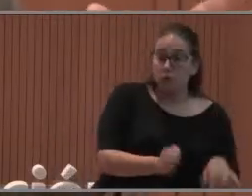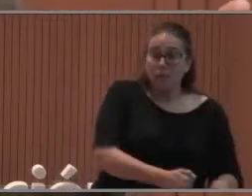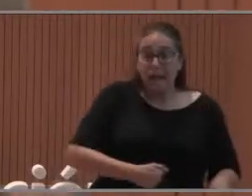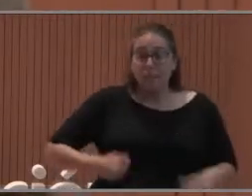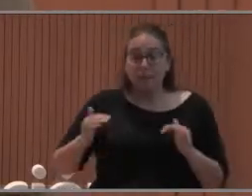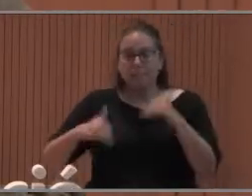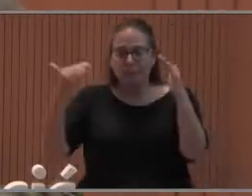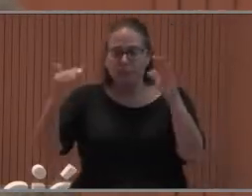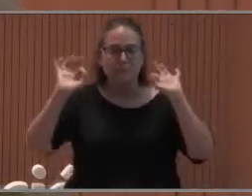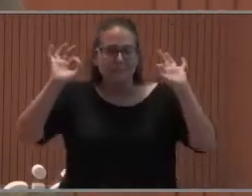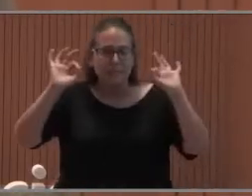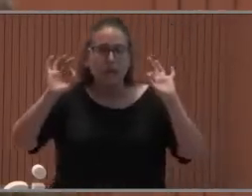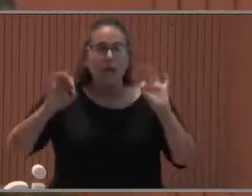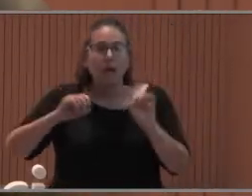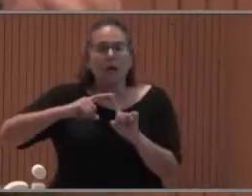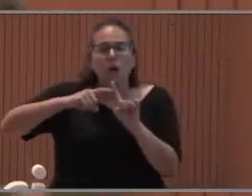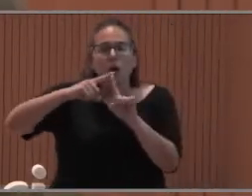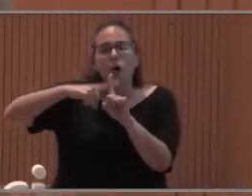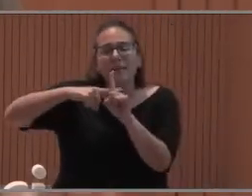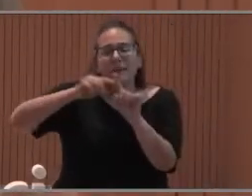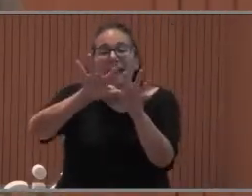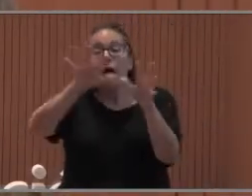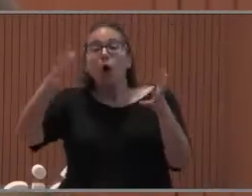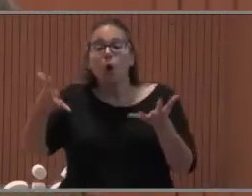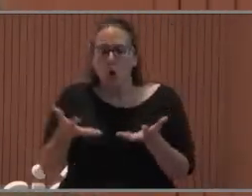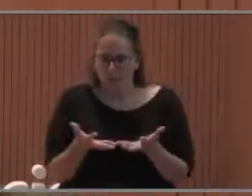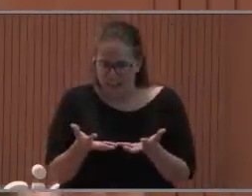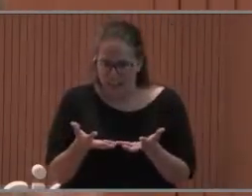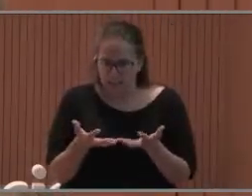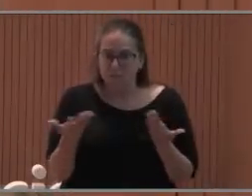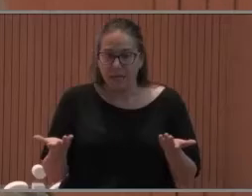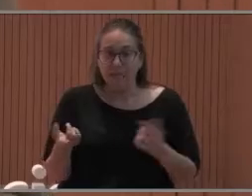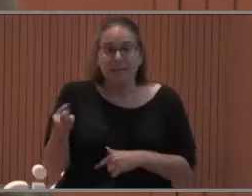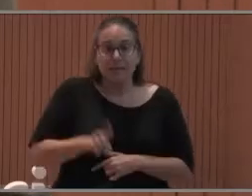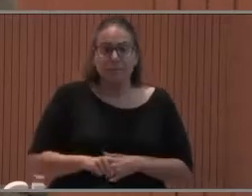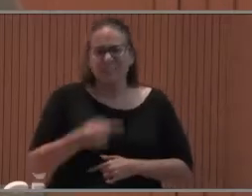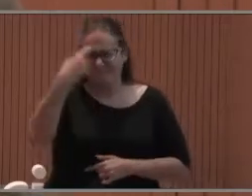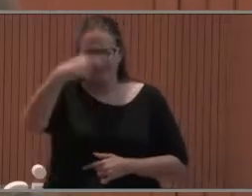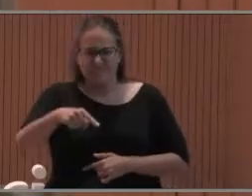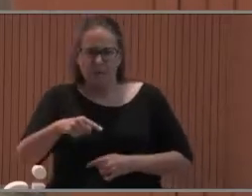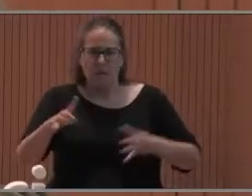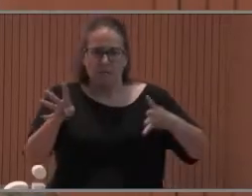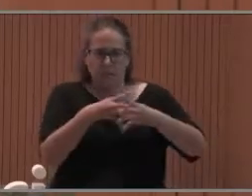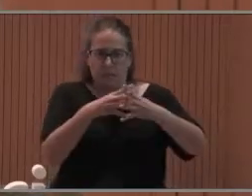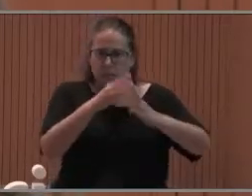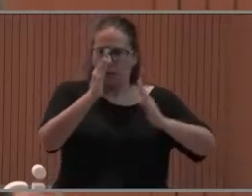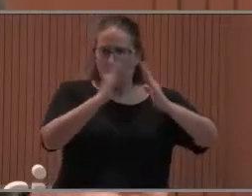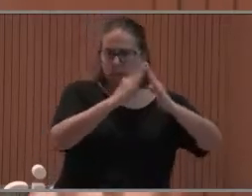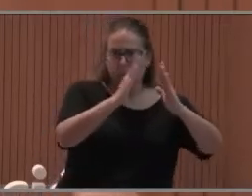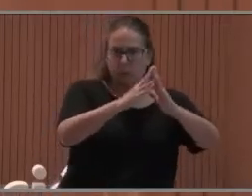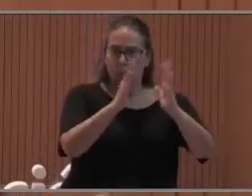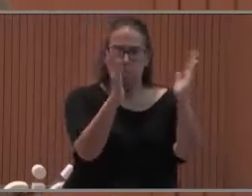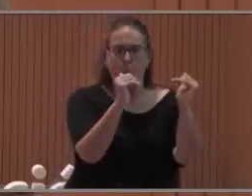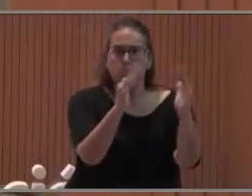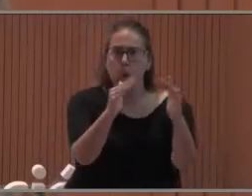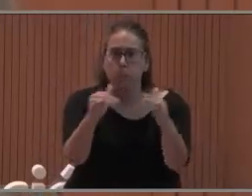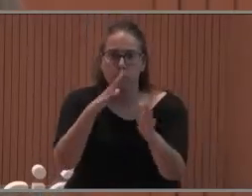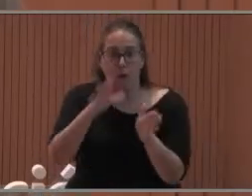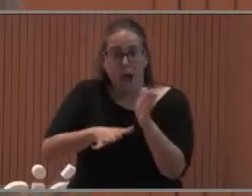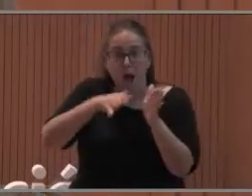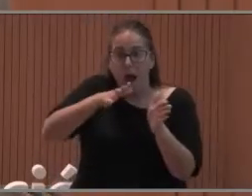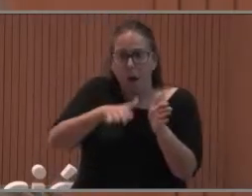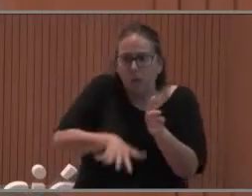global, planetario. Más pérdidas de infraestructuras por las inundaciones, lo veis en los telediarios, más pobreza, más presión sobre los sistemas